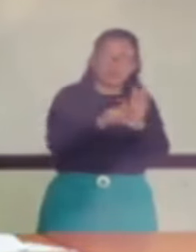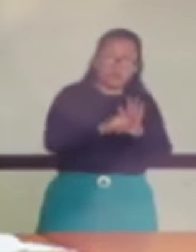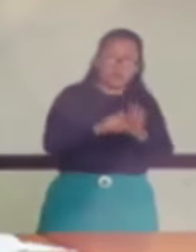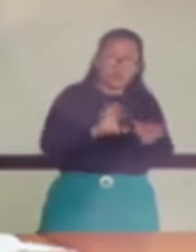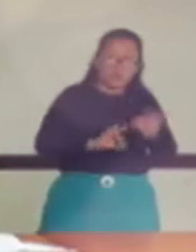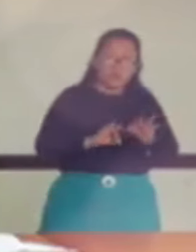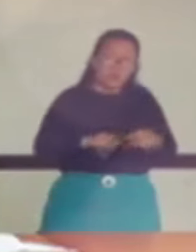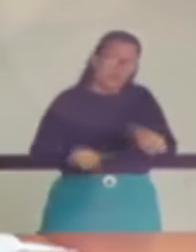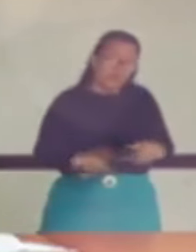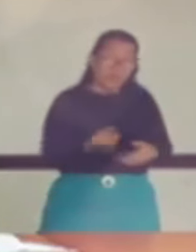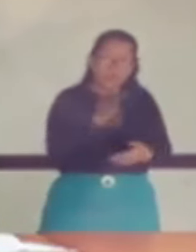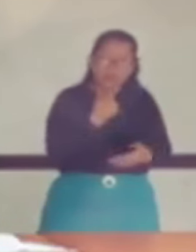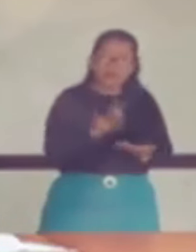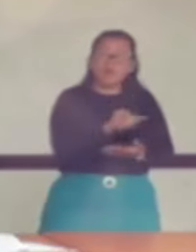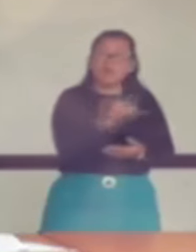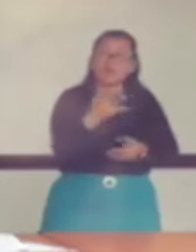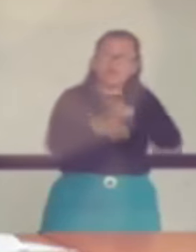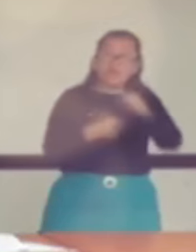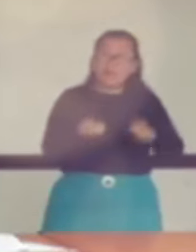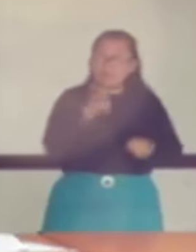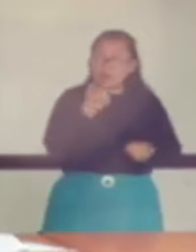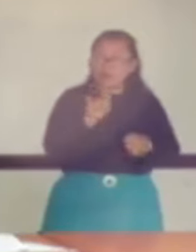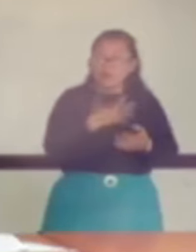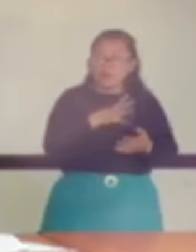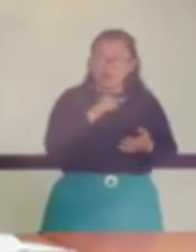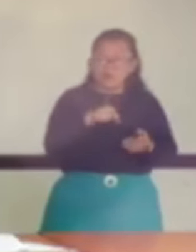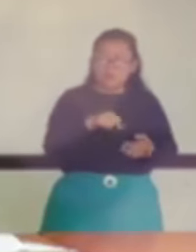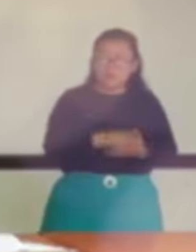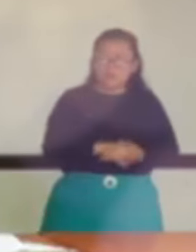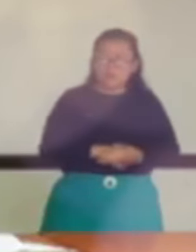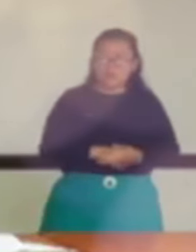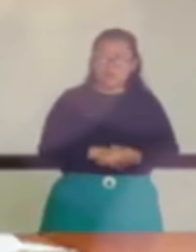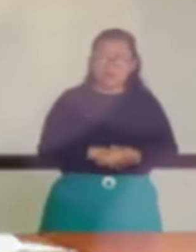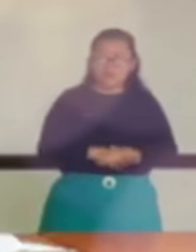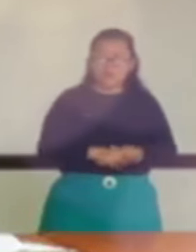¿Qué pasará con estas o cuántas farmacias se tienen identificadas?